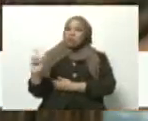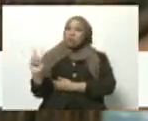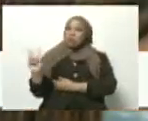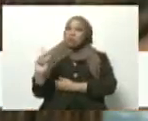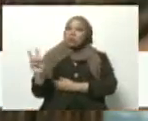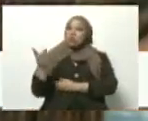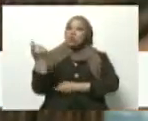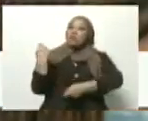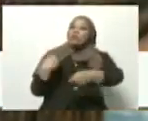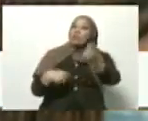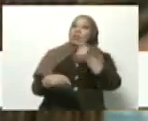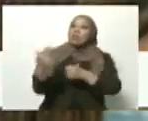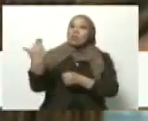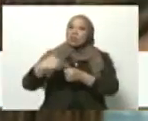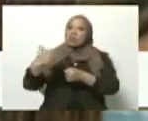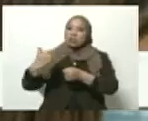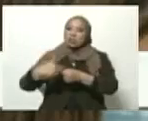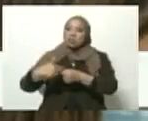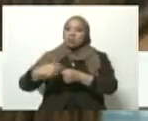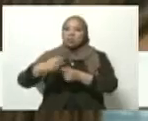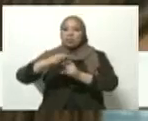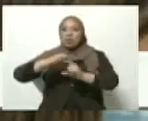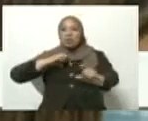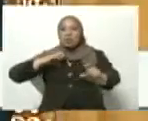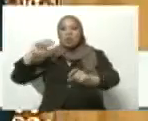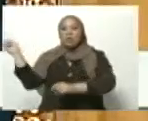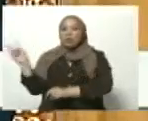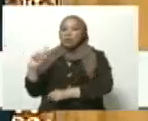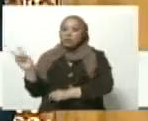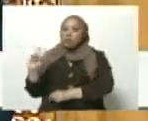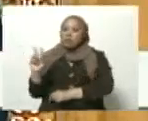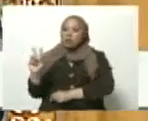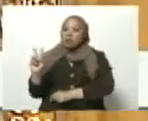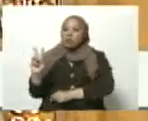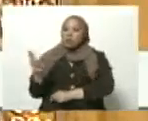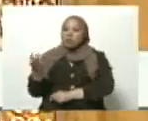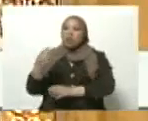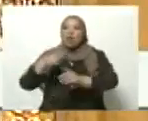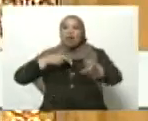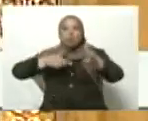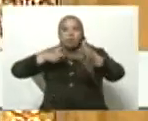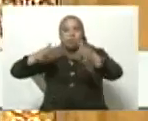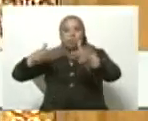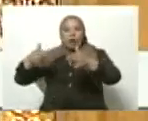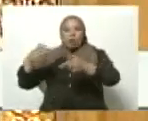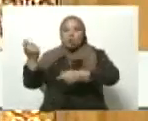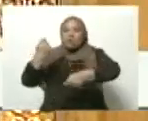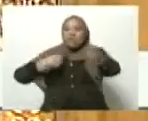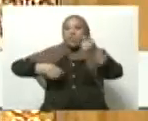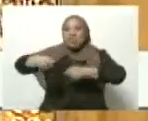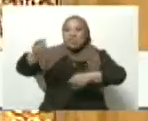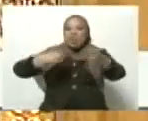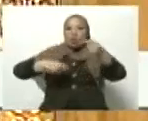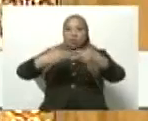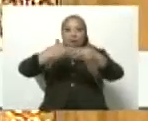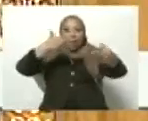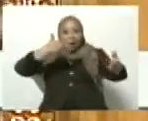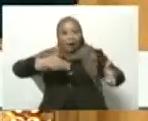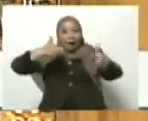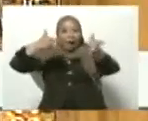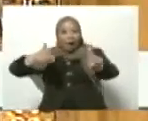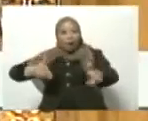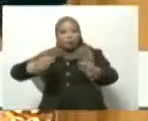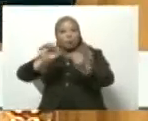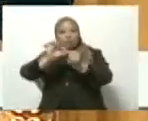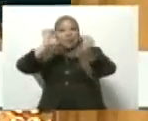estaba vendiendo misiles de largo alcance a Venezuela y que los barcos que venían con petróleo no eran petróleo, sino eran armas de largo